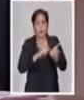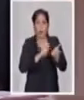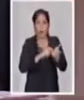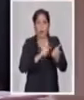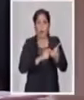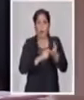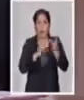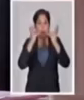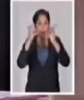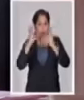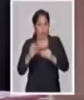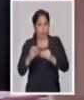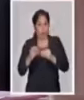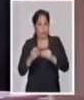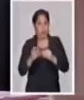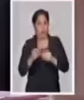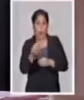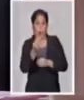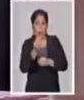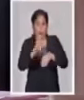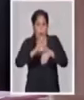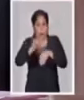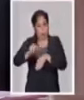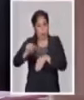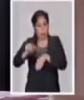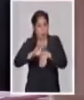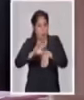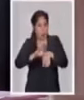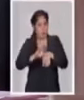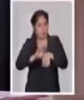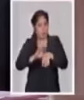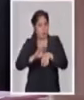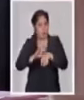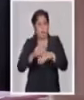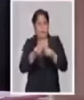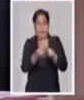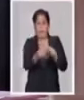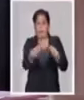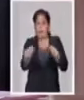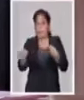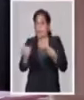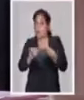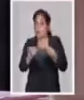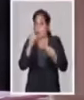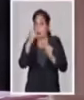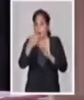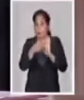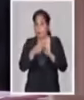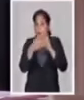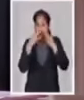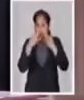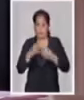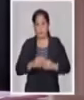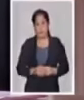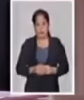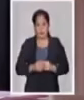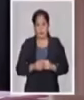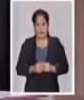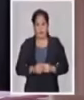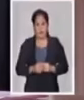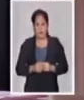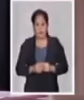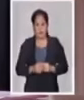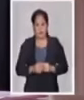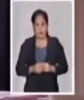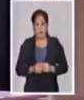según el dato emitido por el registro de consumidores. Se distribuye, que también es un elemento que los consumidores han